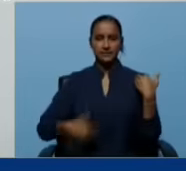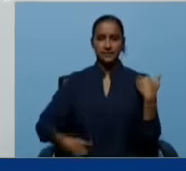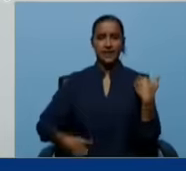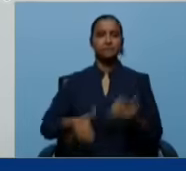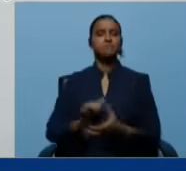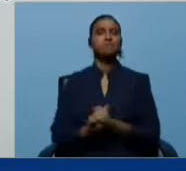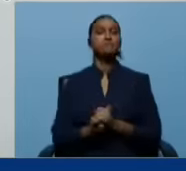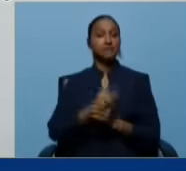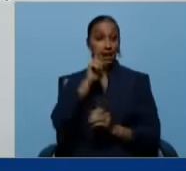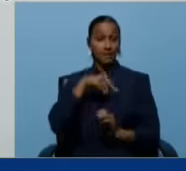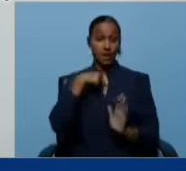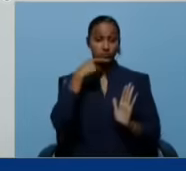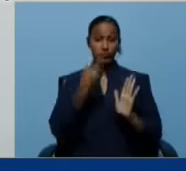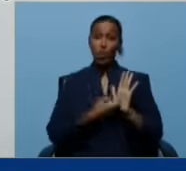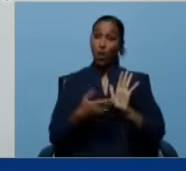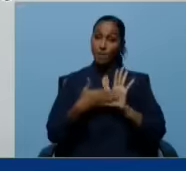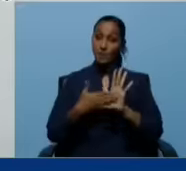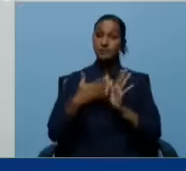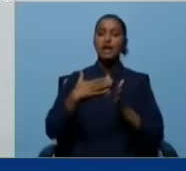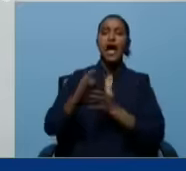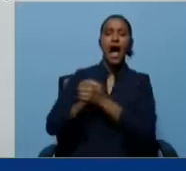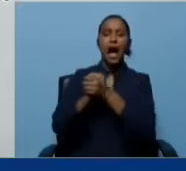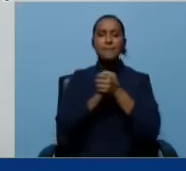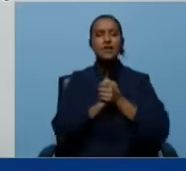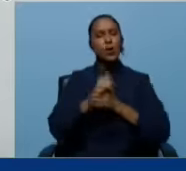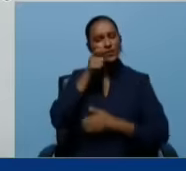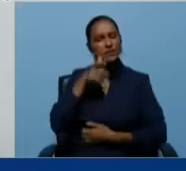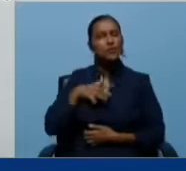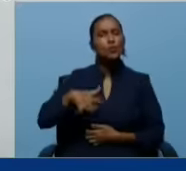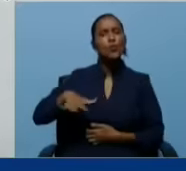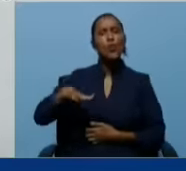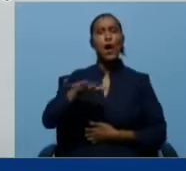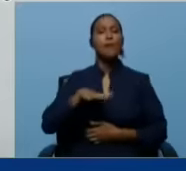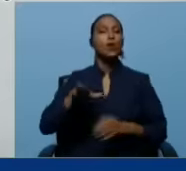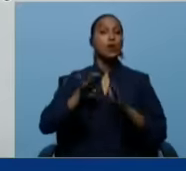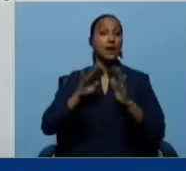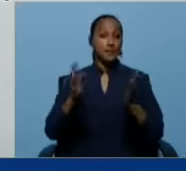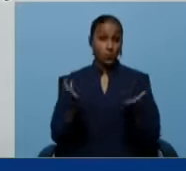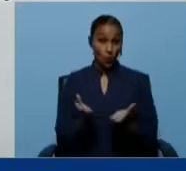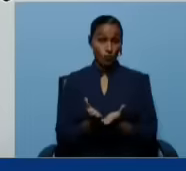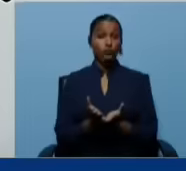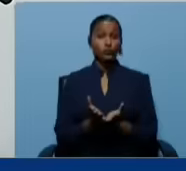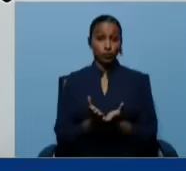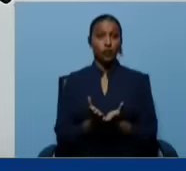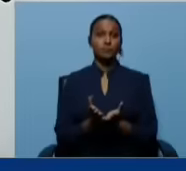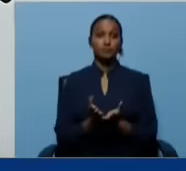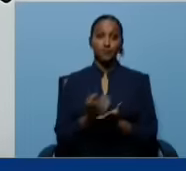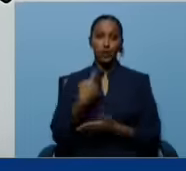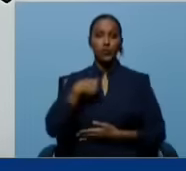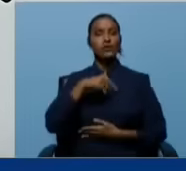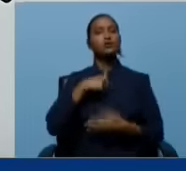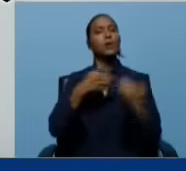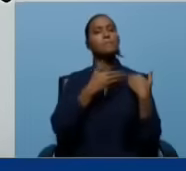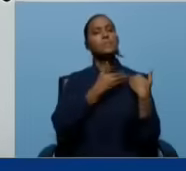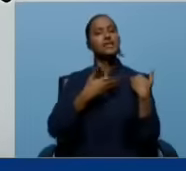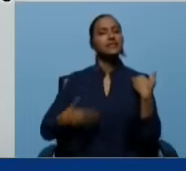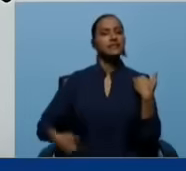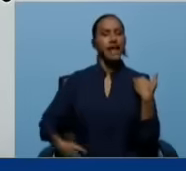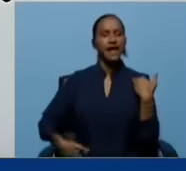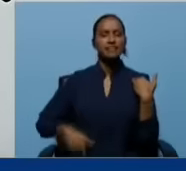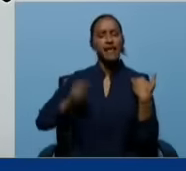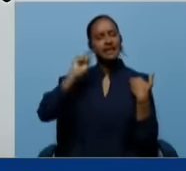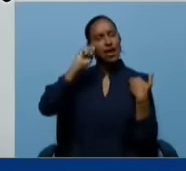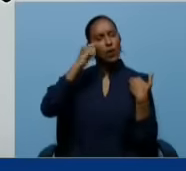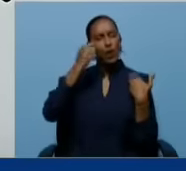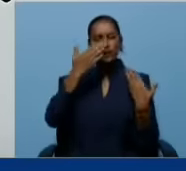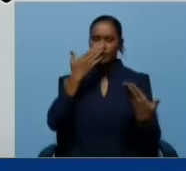amigo entrañable de los pueblos del mundo, nuestro presidente eterno Manuel Zelaya Rosales, reciban